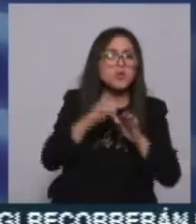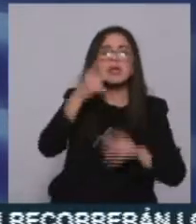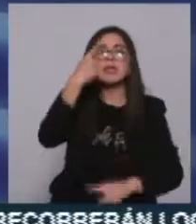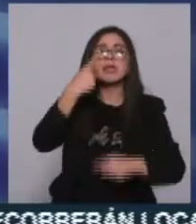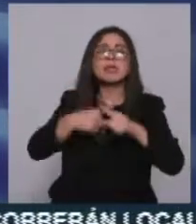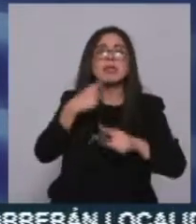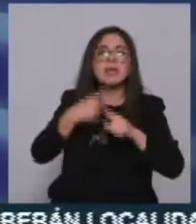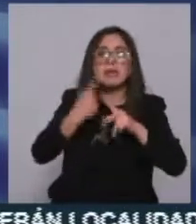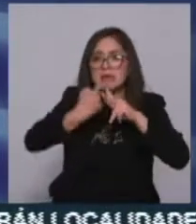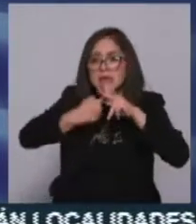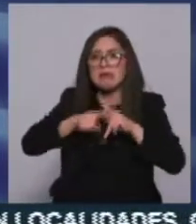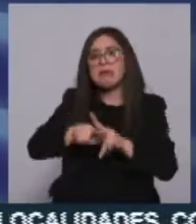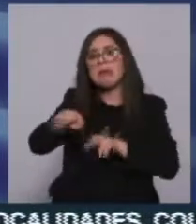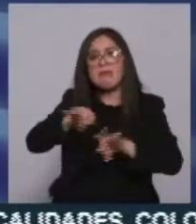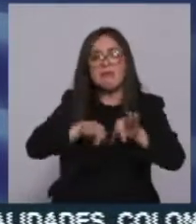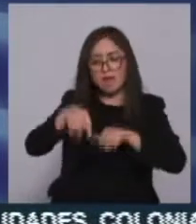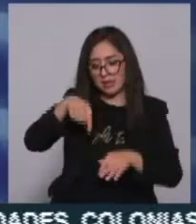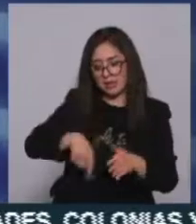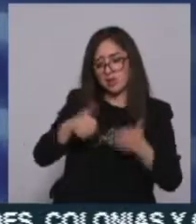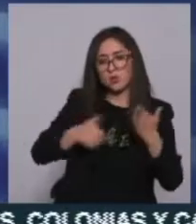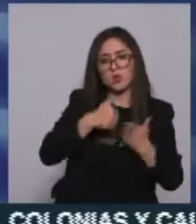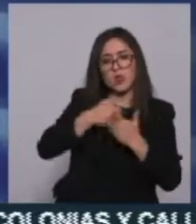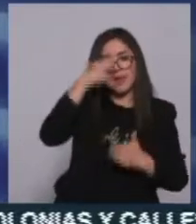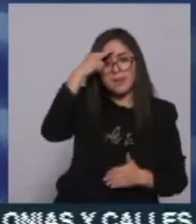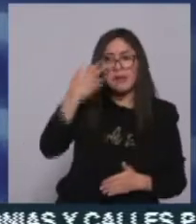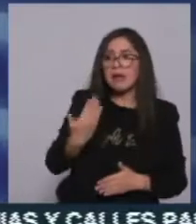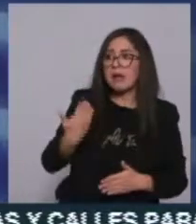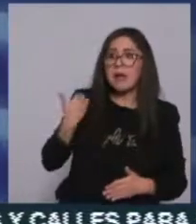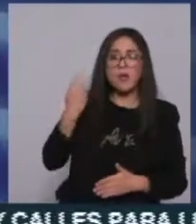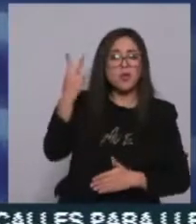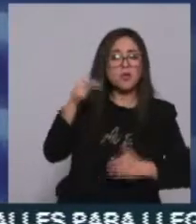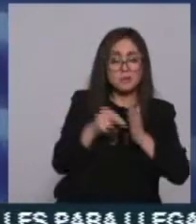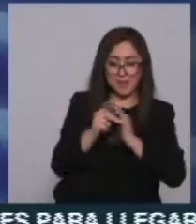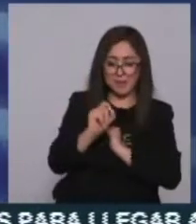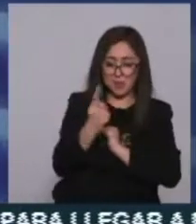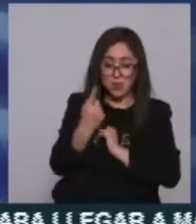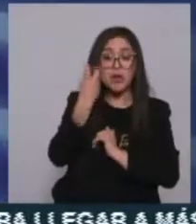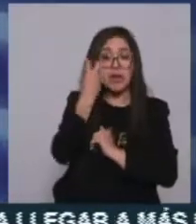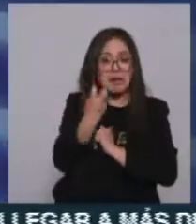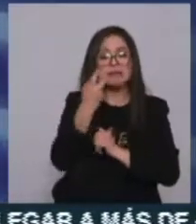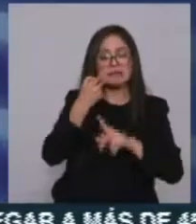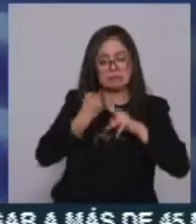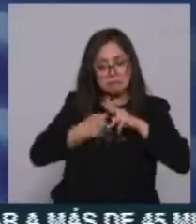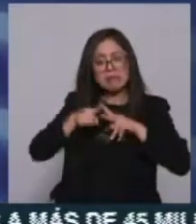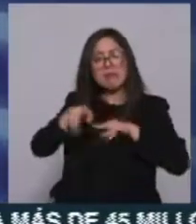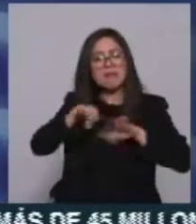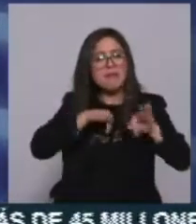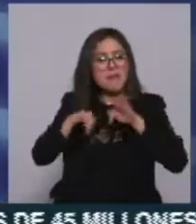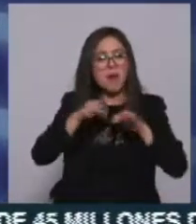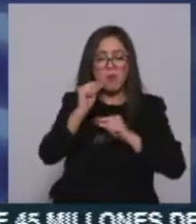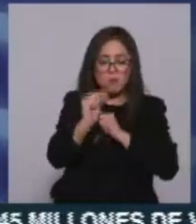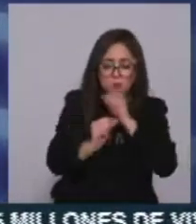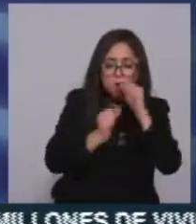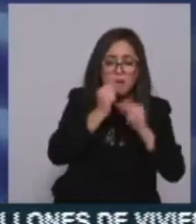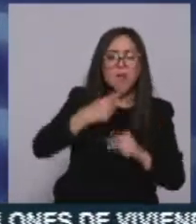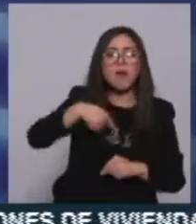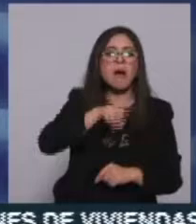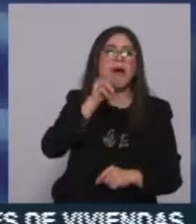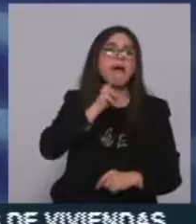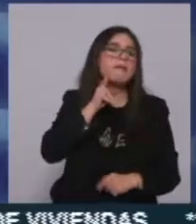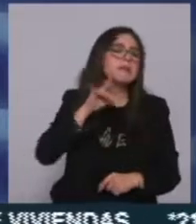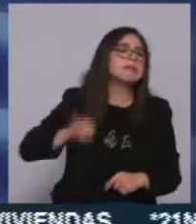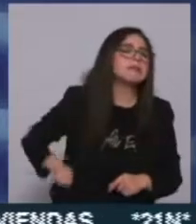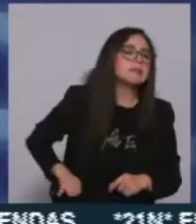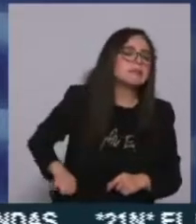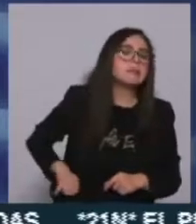a trabajar en México. Parece en 2021 es cuando iniciarían trabajos. Y son retos interesantes porque la calidad del servicio